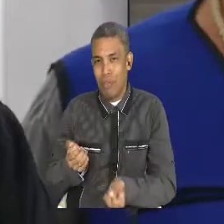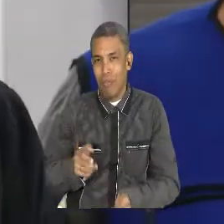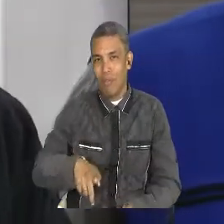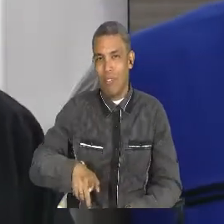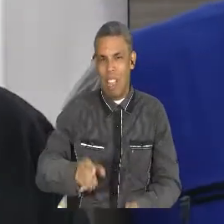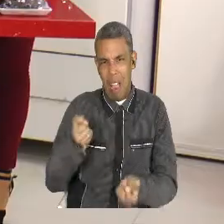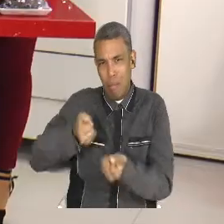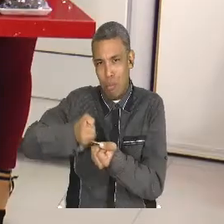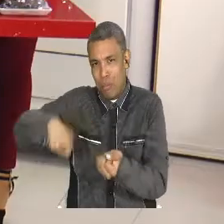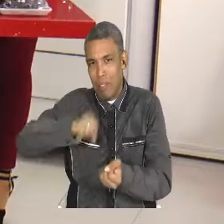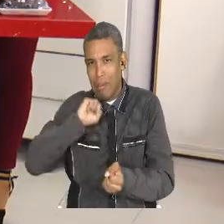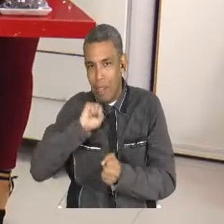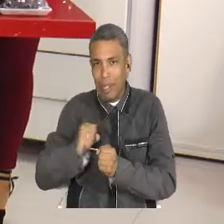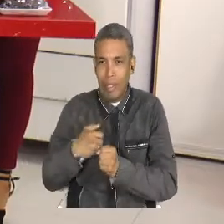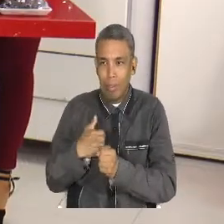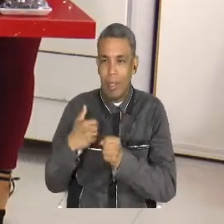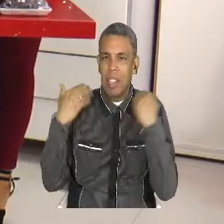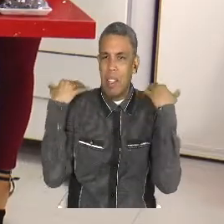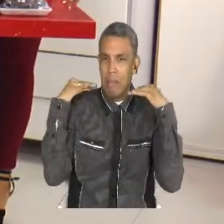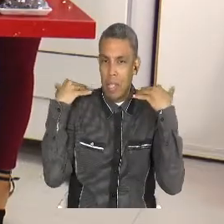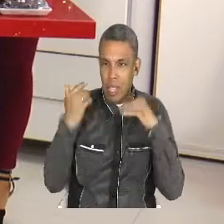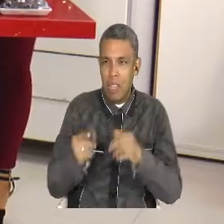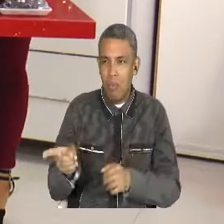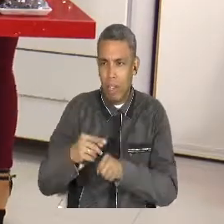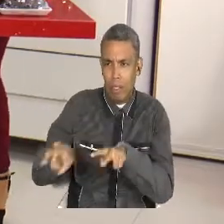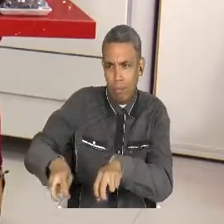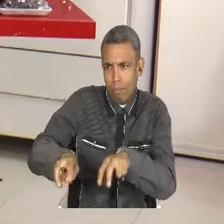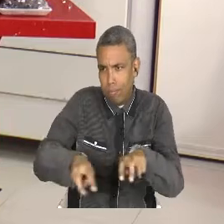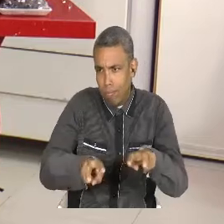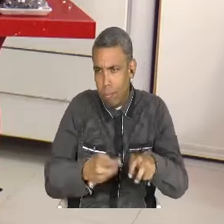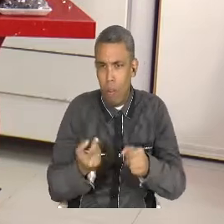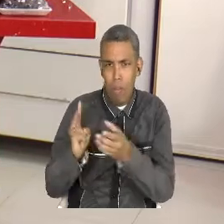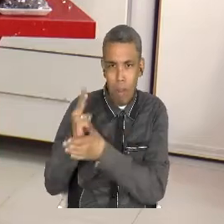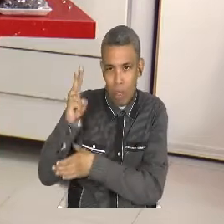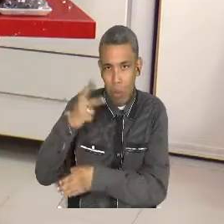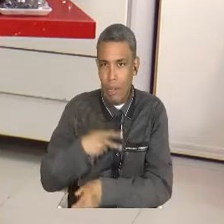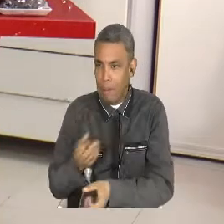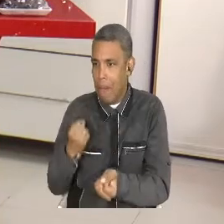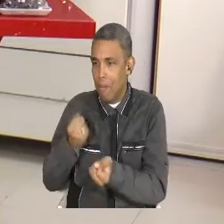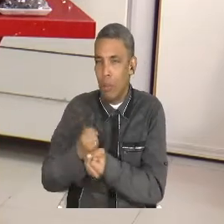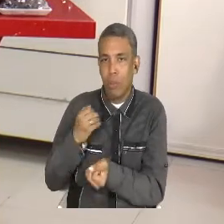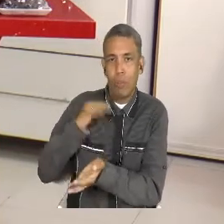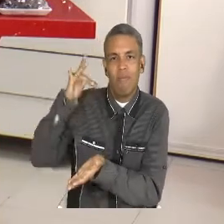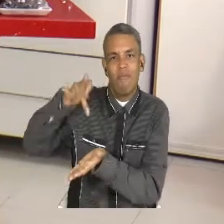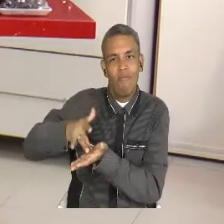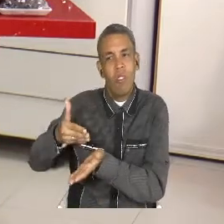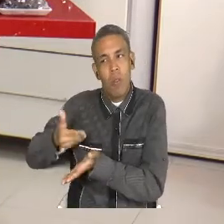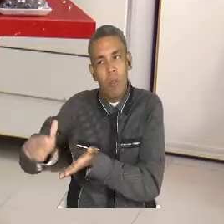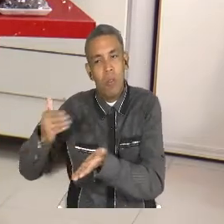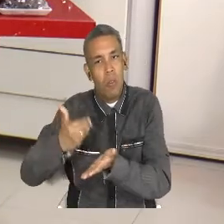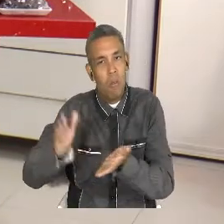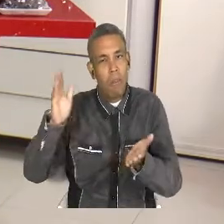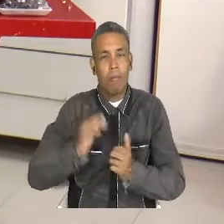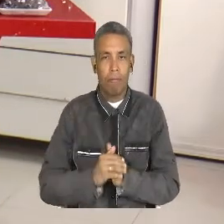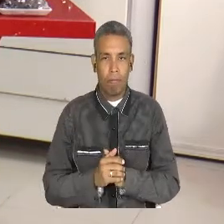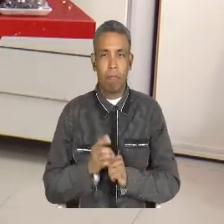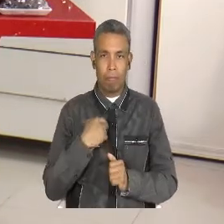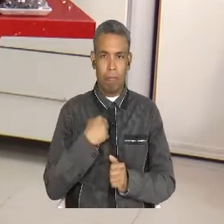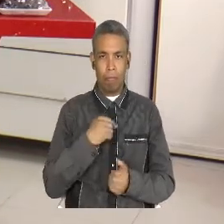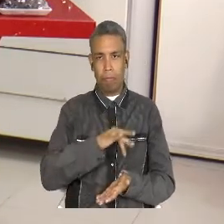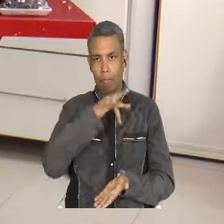¿okay? Entonces nosotros estuvimos con el señor Libardo escogiendo la mejor fruta, pasamos por varios de los sitios de la plaza de mercado y ahí fue donde encontramos